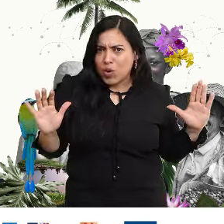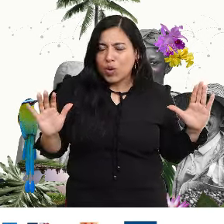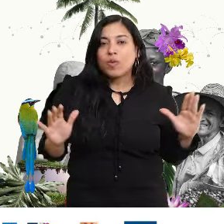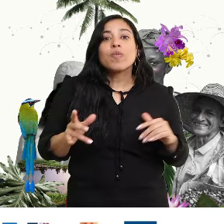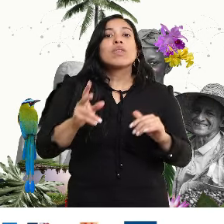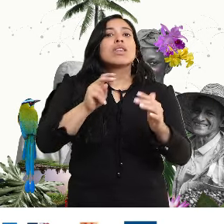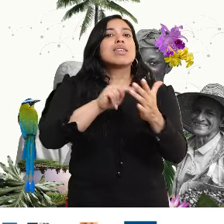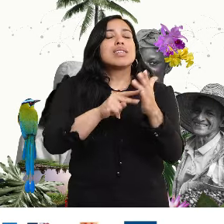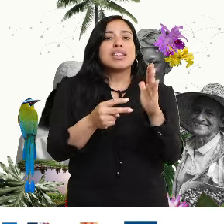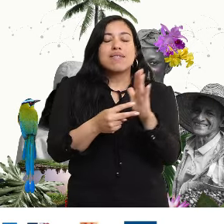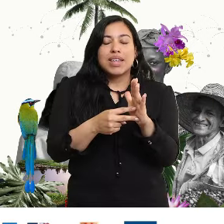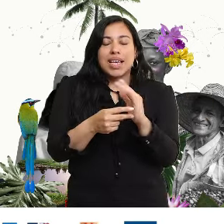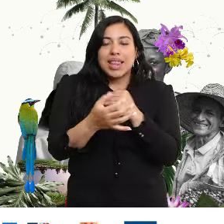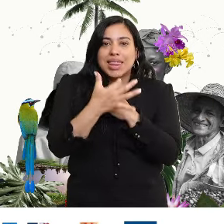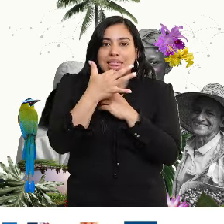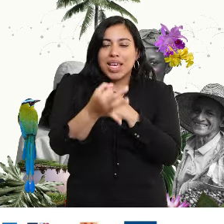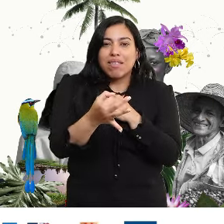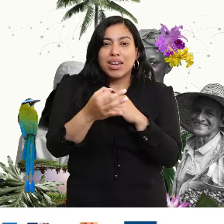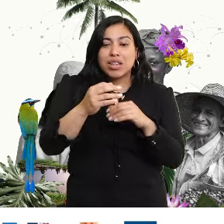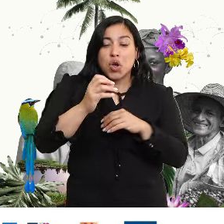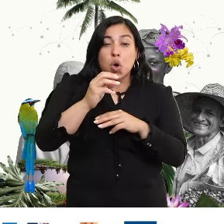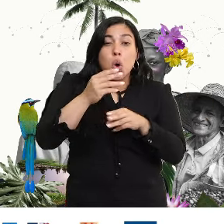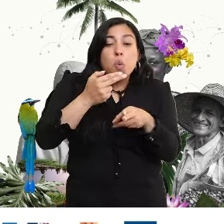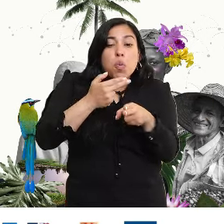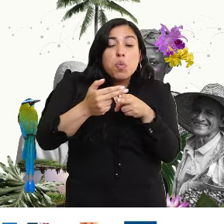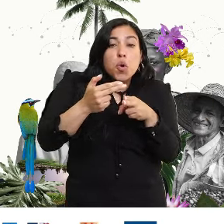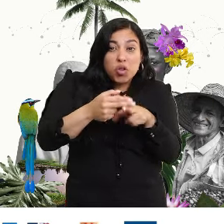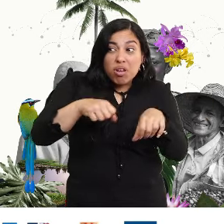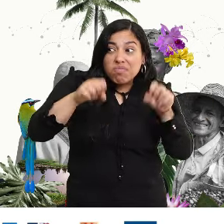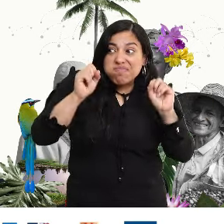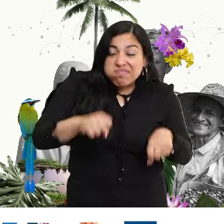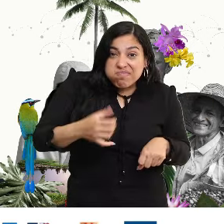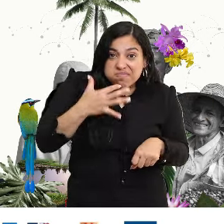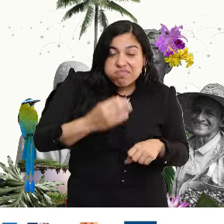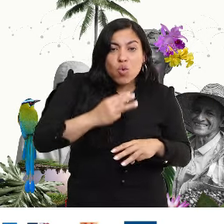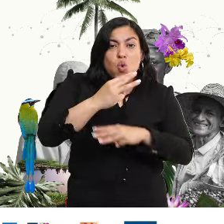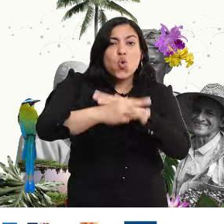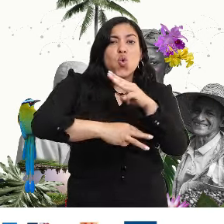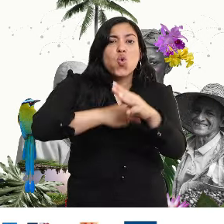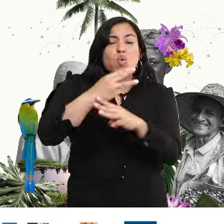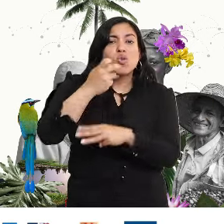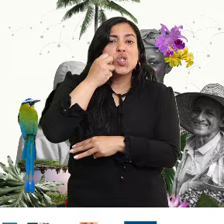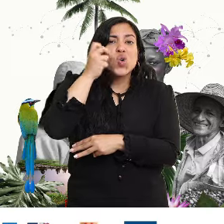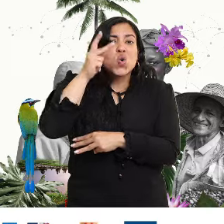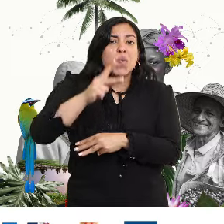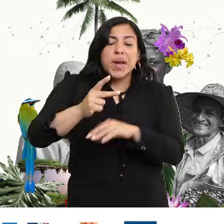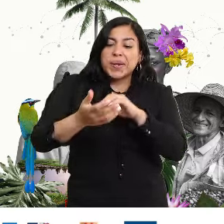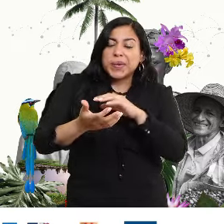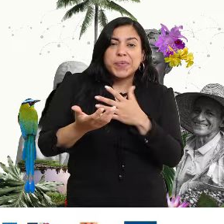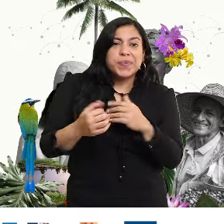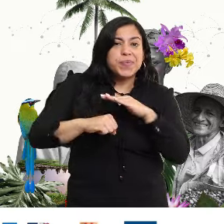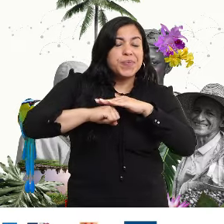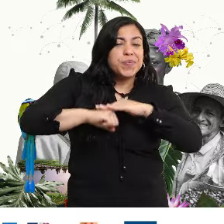vamos a entrar a un mundo de deshumanización y de ampliación de los espectros de la barbarie que ya estamos viendo